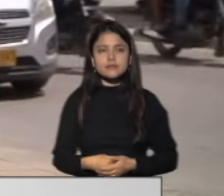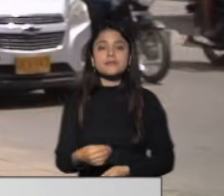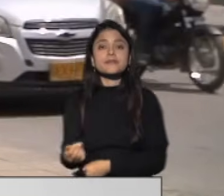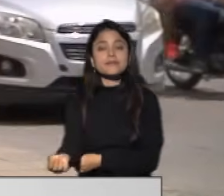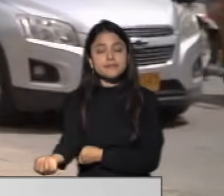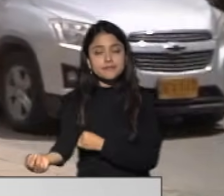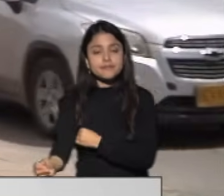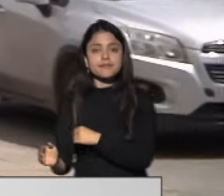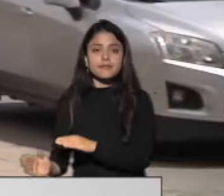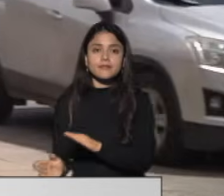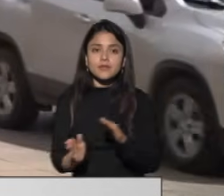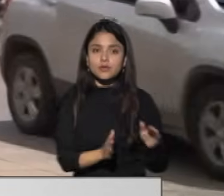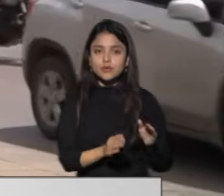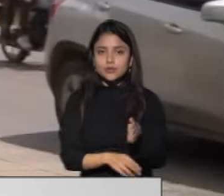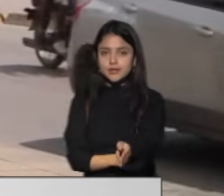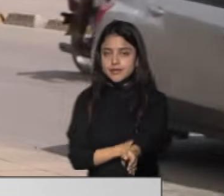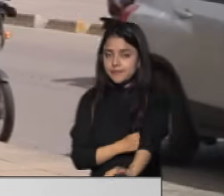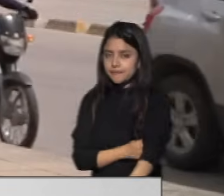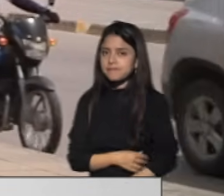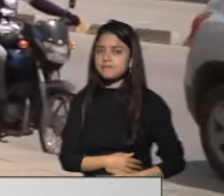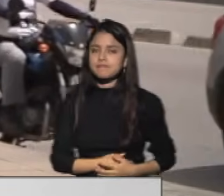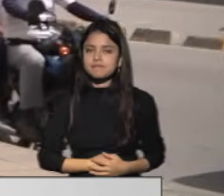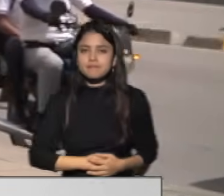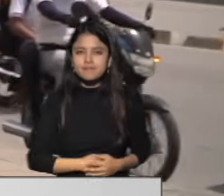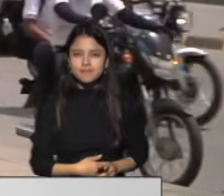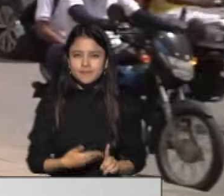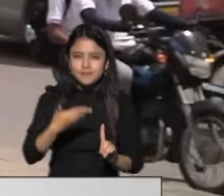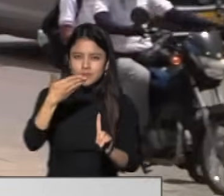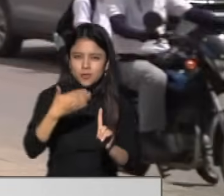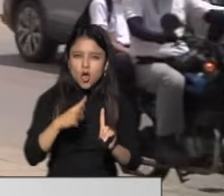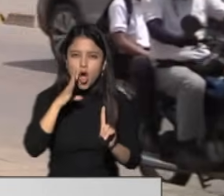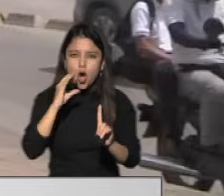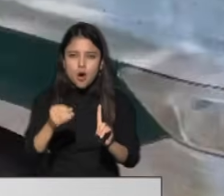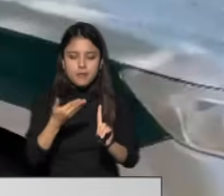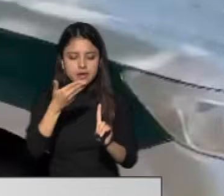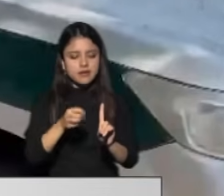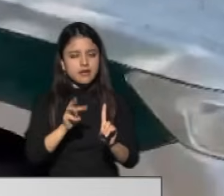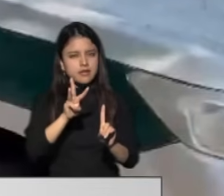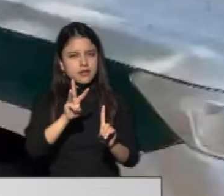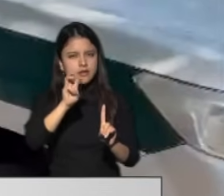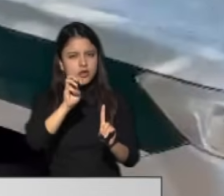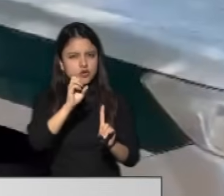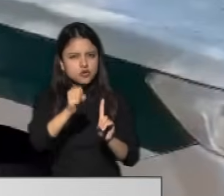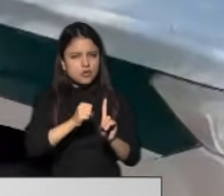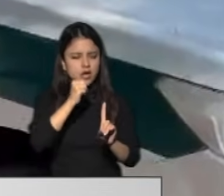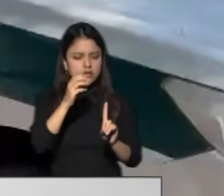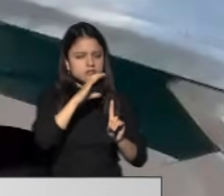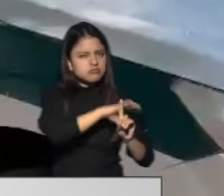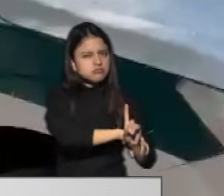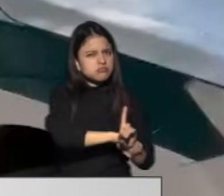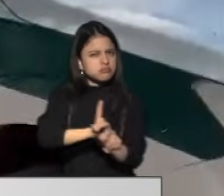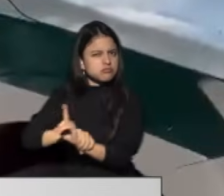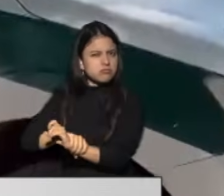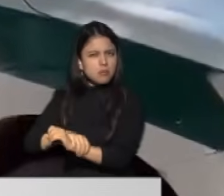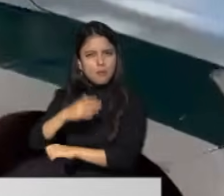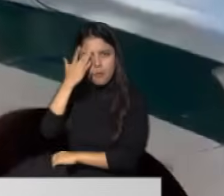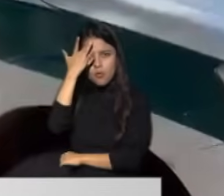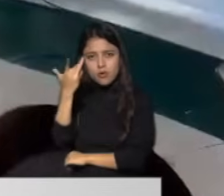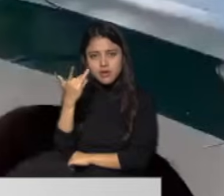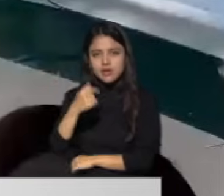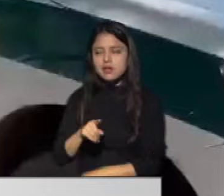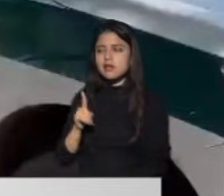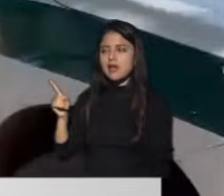Y en otras noticias, fue capturado un sujeto de 38 años de edad por el abuso sexual de su hijastra. Según